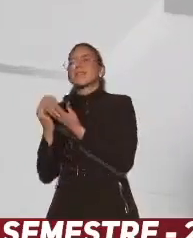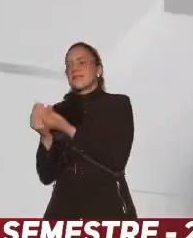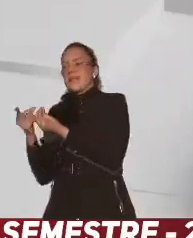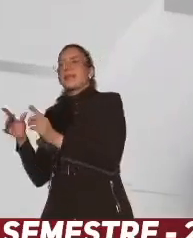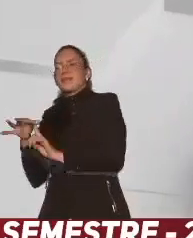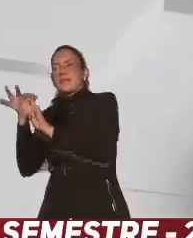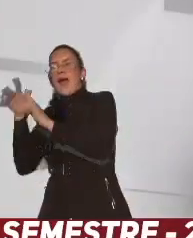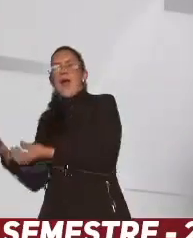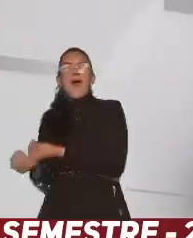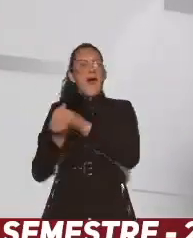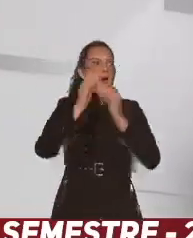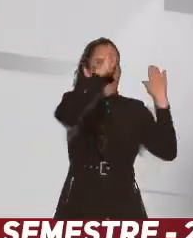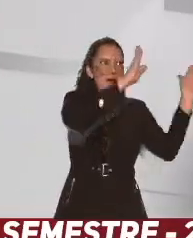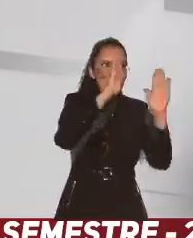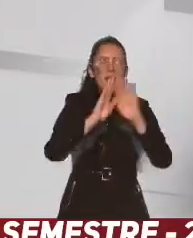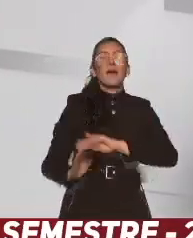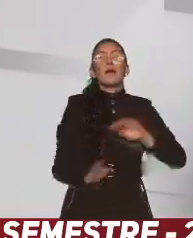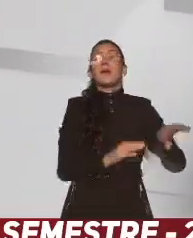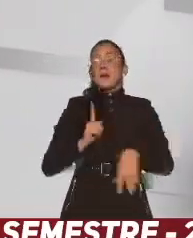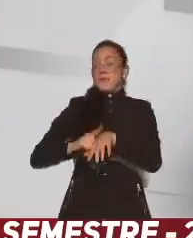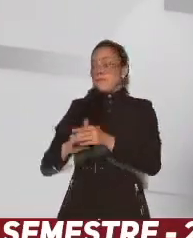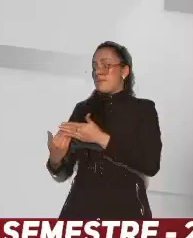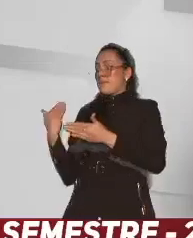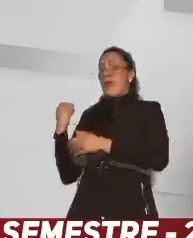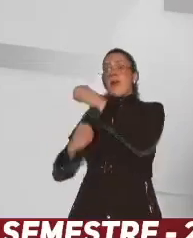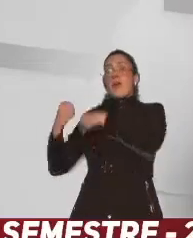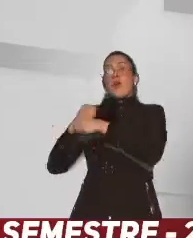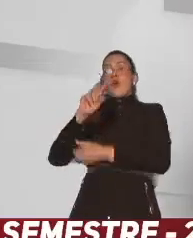2022, beneficiando aproximadamente a